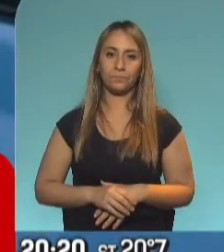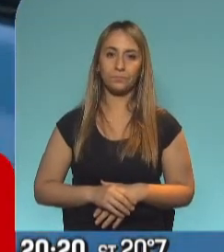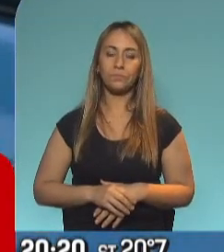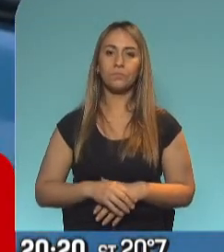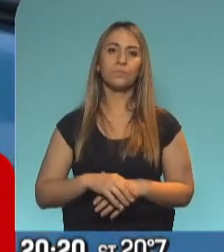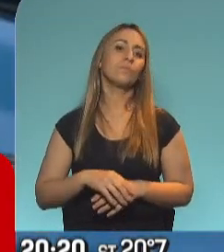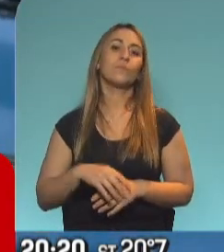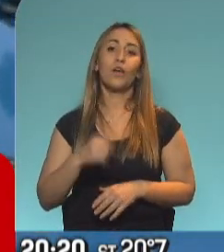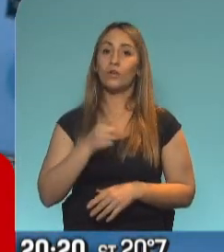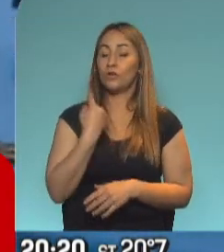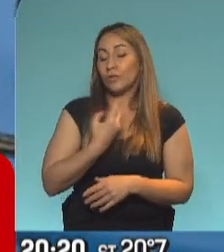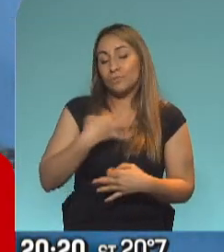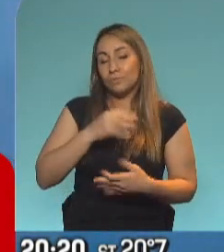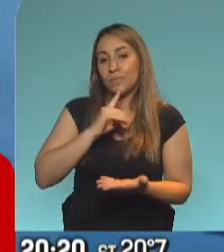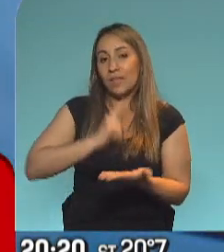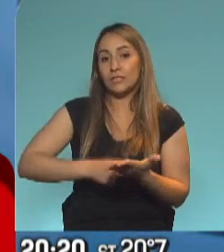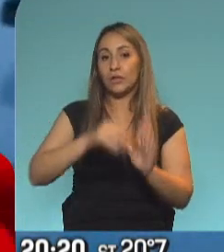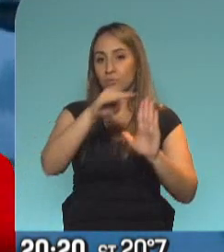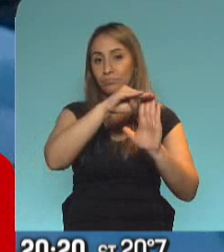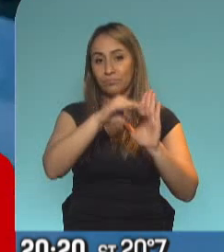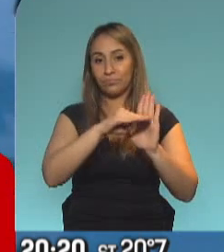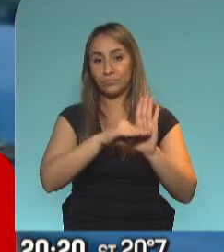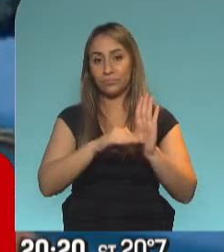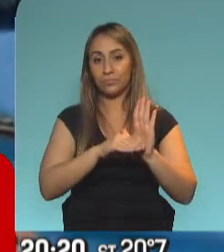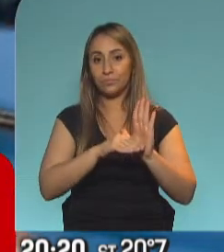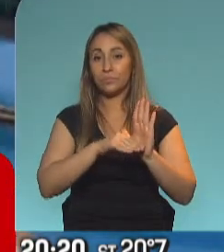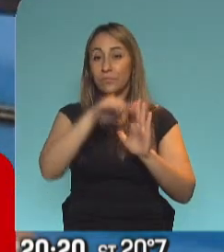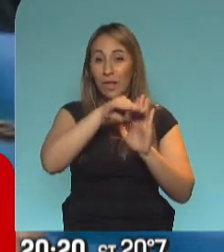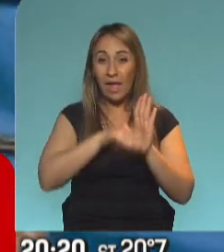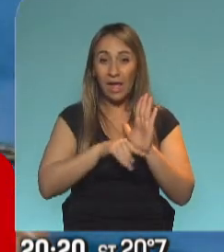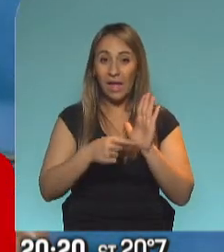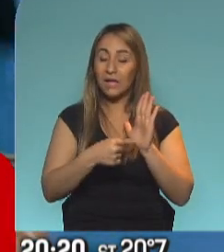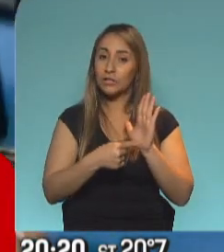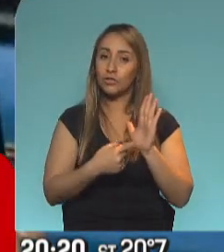tomar medidas y esas medidas fueron reorientar la,